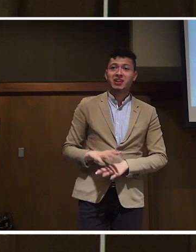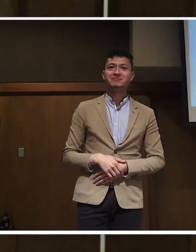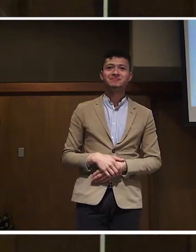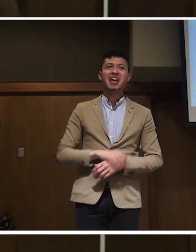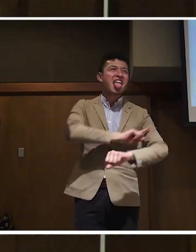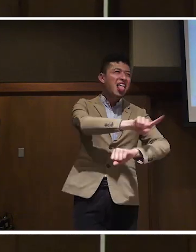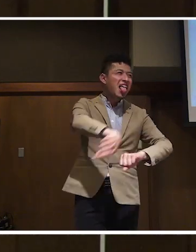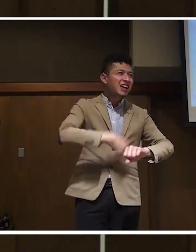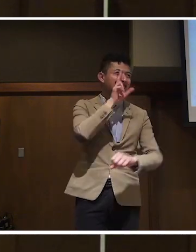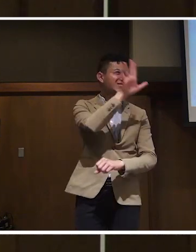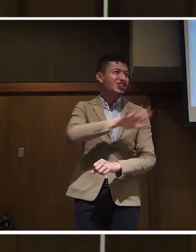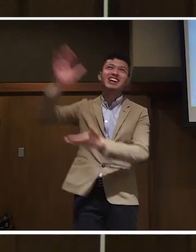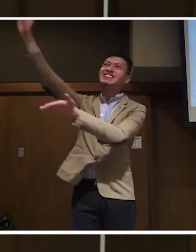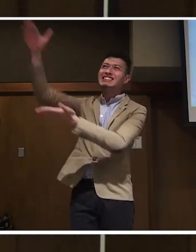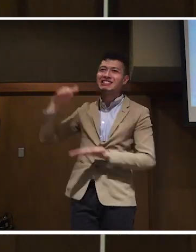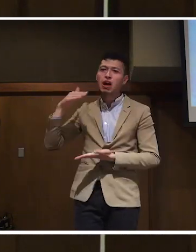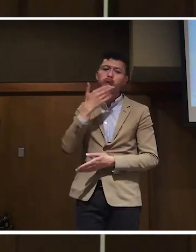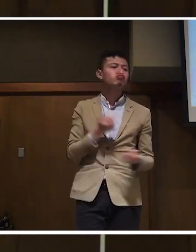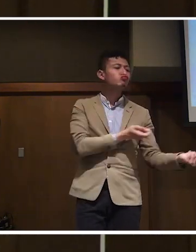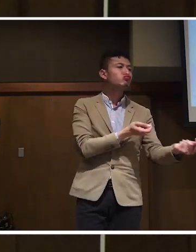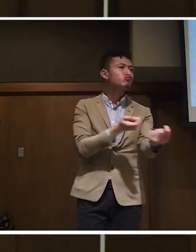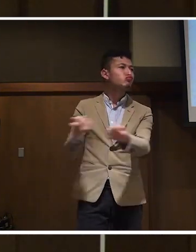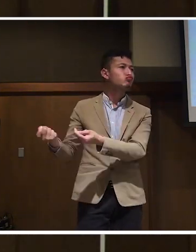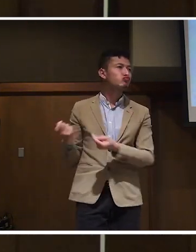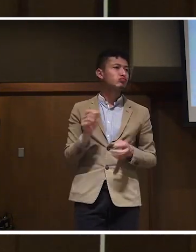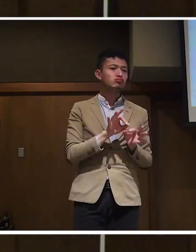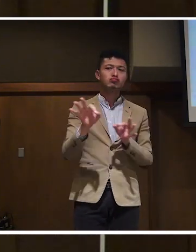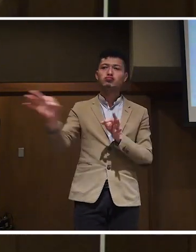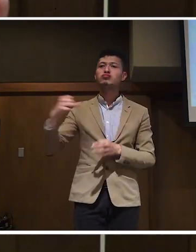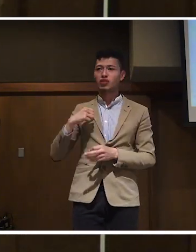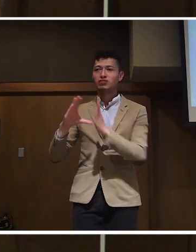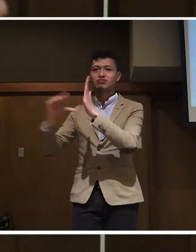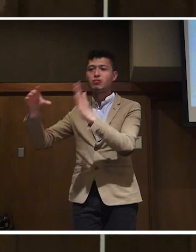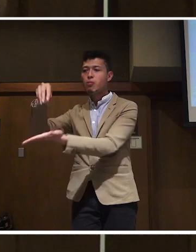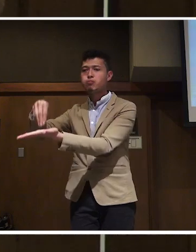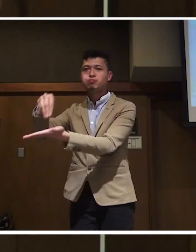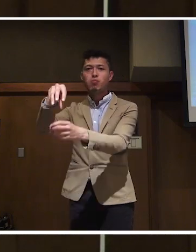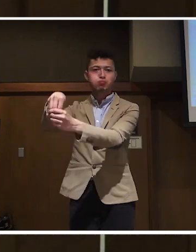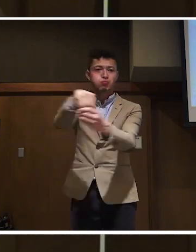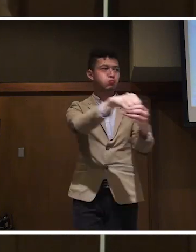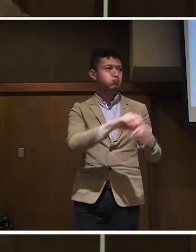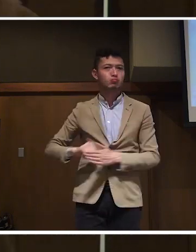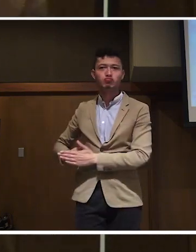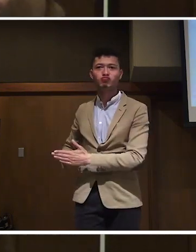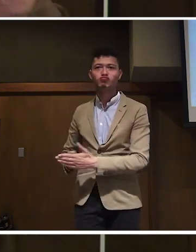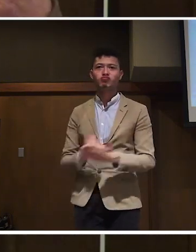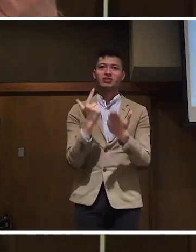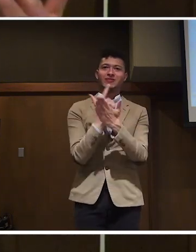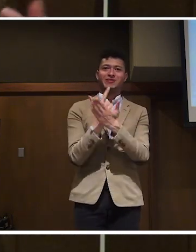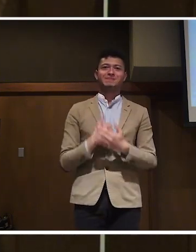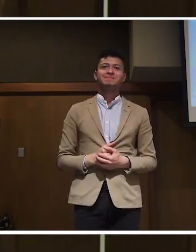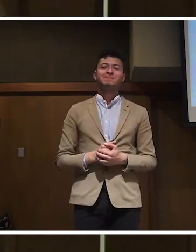que en las colecciones regionales la fortaleza es muy grande en esas colecciones de libros. Entonces tiene